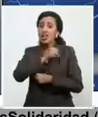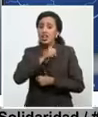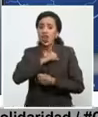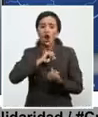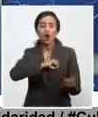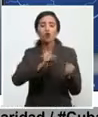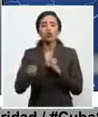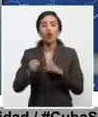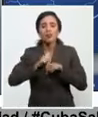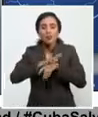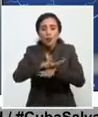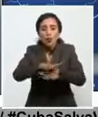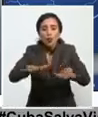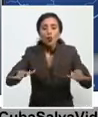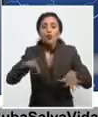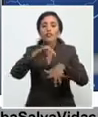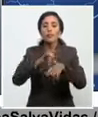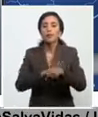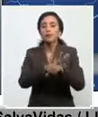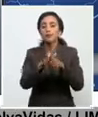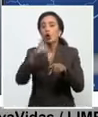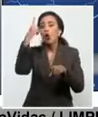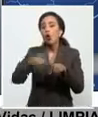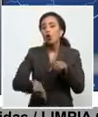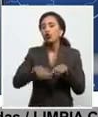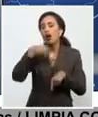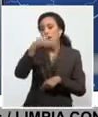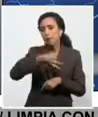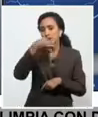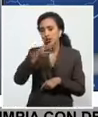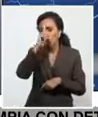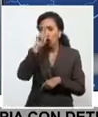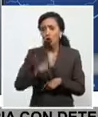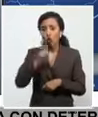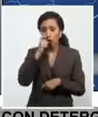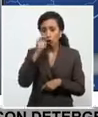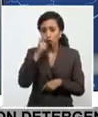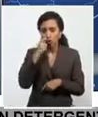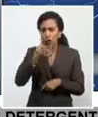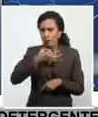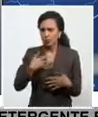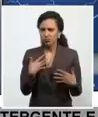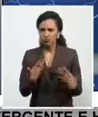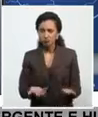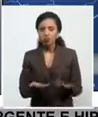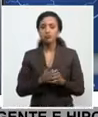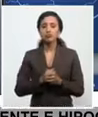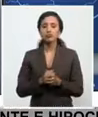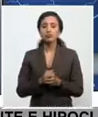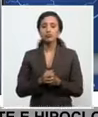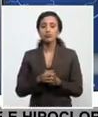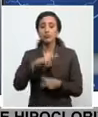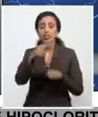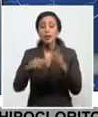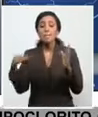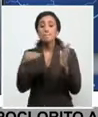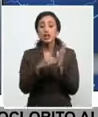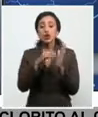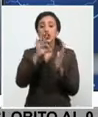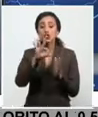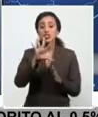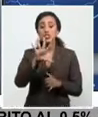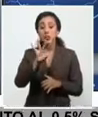propagación de esta pandemia. Entre otras precisiones, el doctor Durán habló de la realización de